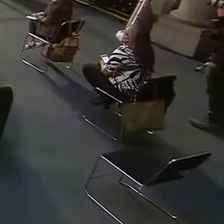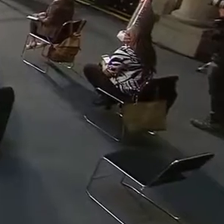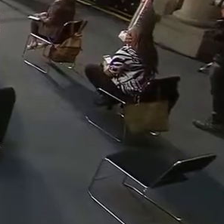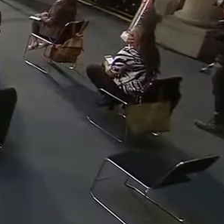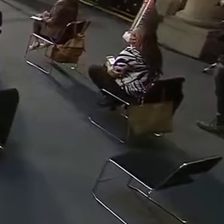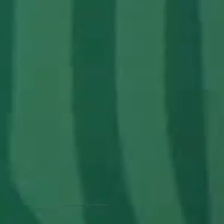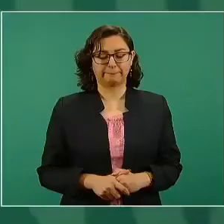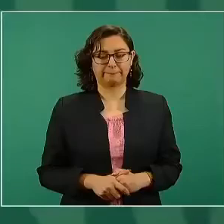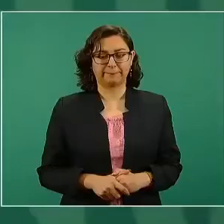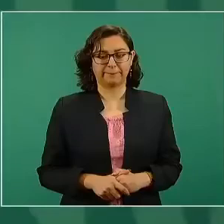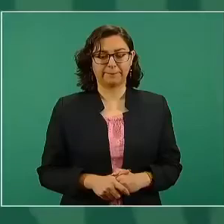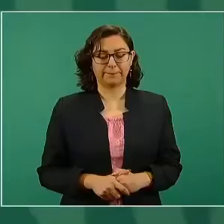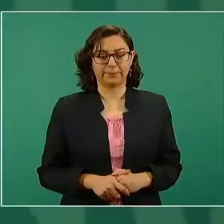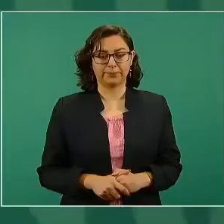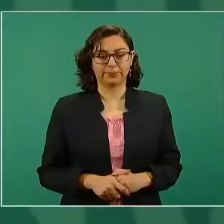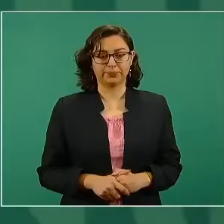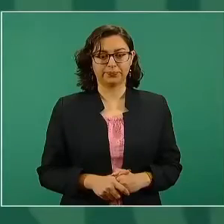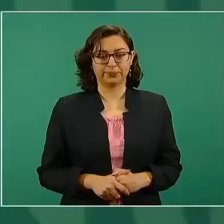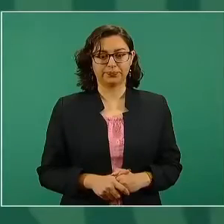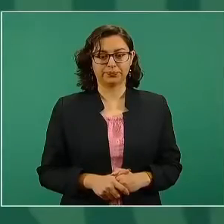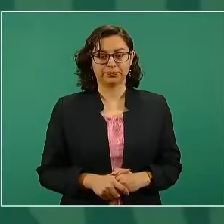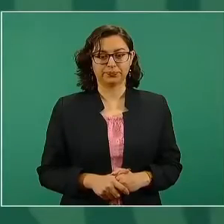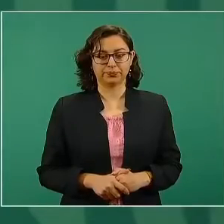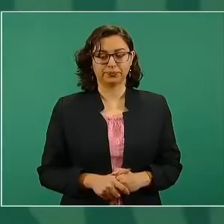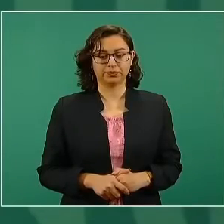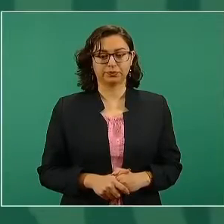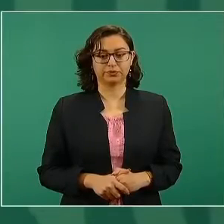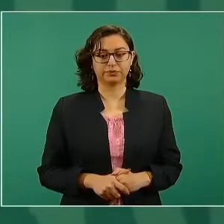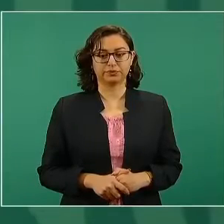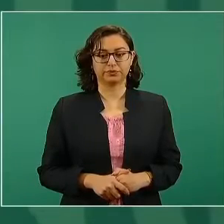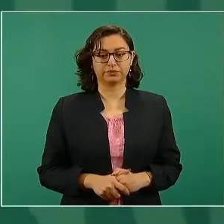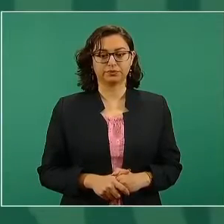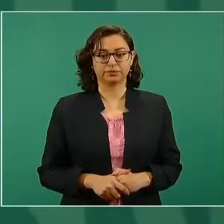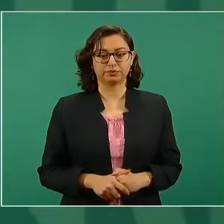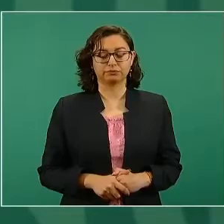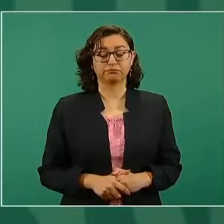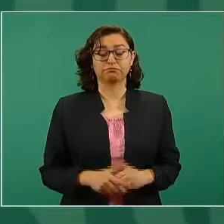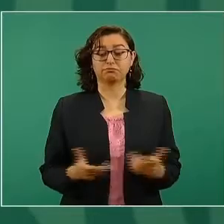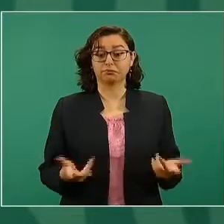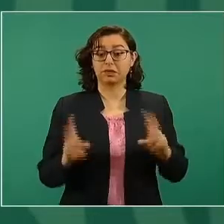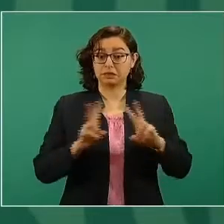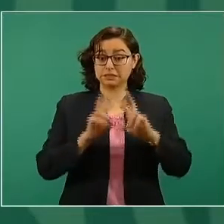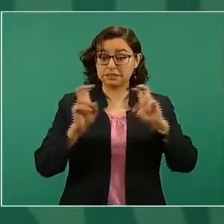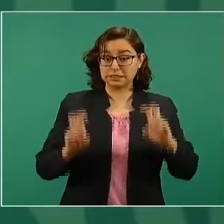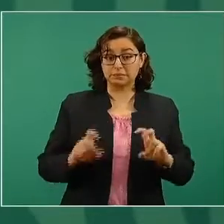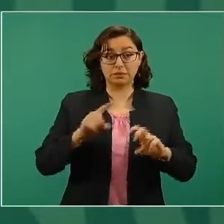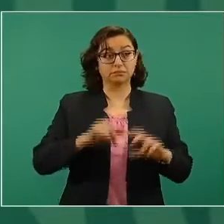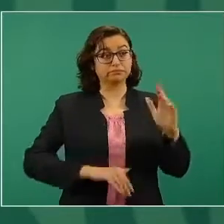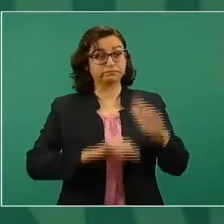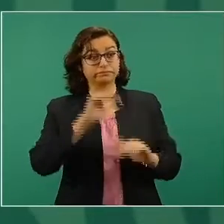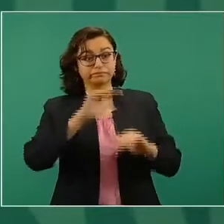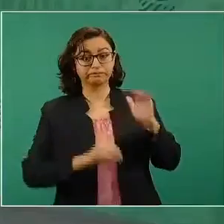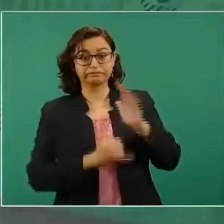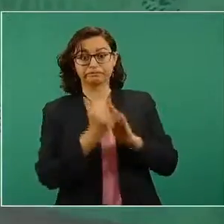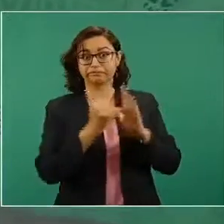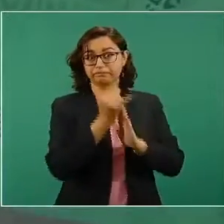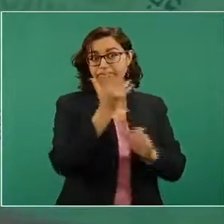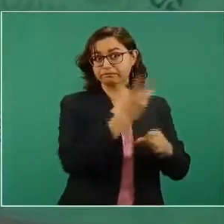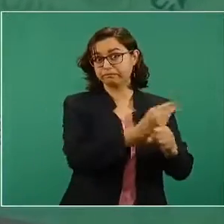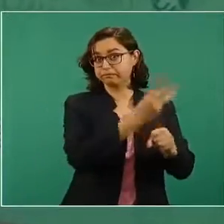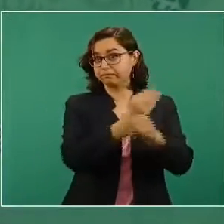gobierno de la ciudad y el gobierno federal, por la importancia que tiene la reconstrucción